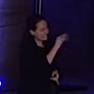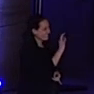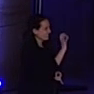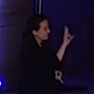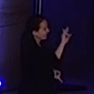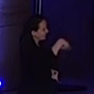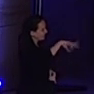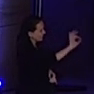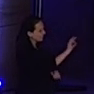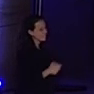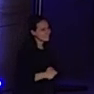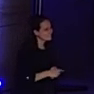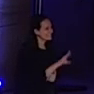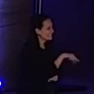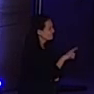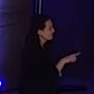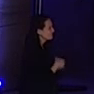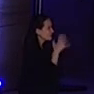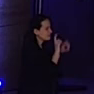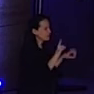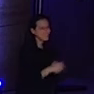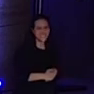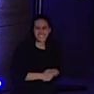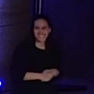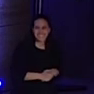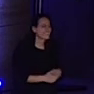Ornitorrinco es... Esta no me la he aprendido. Bueno,